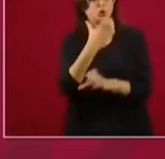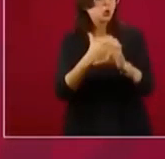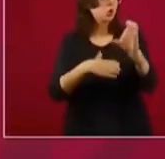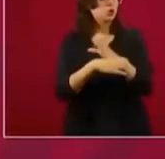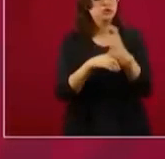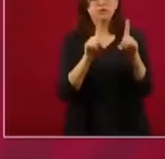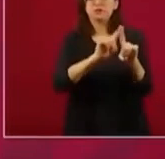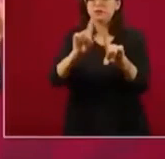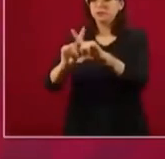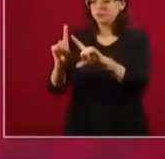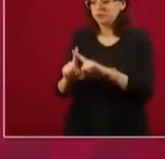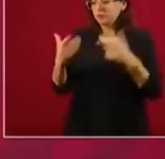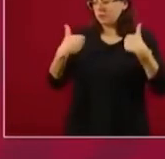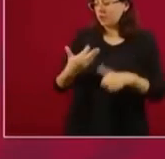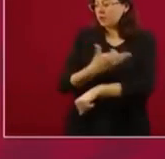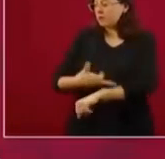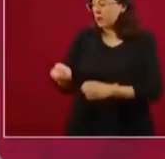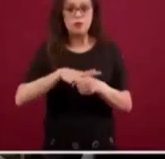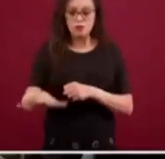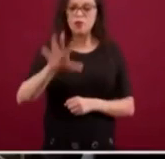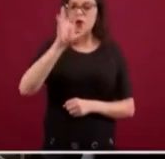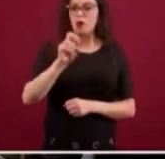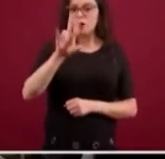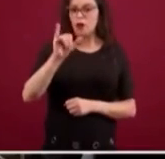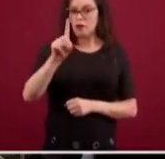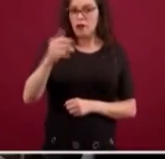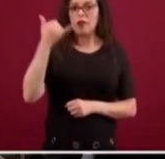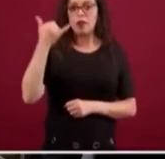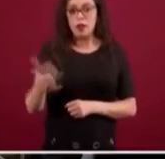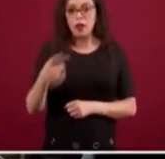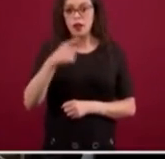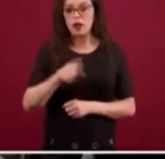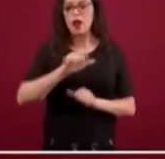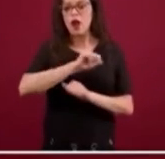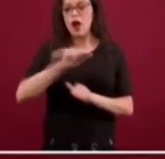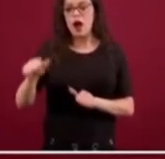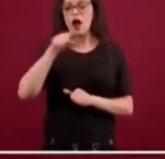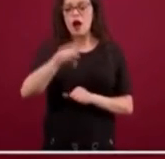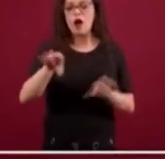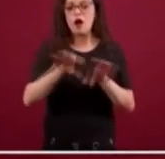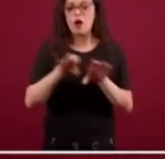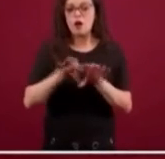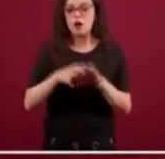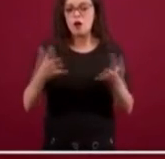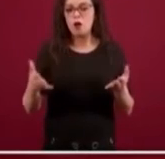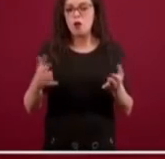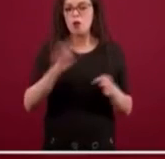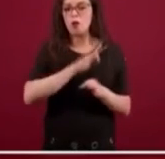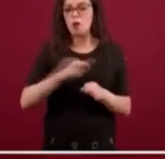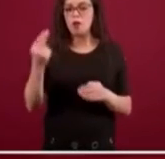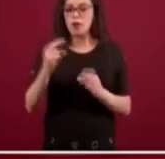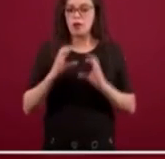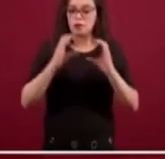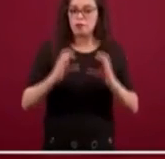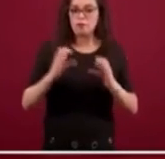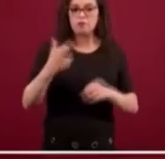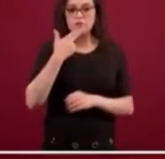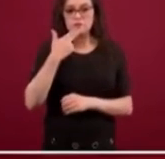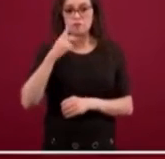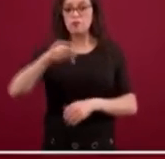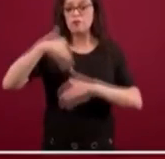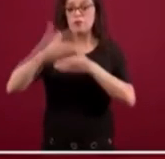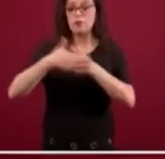expresidente y el ex primer ministro Edouard Philippe y dos ministros de salud se han presentado ya 53